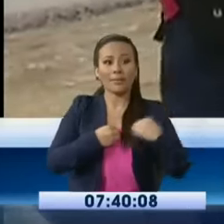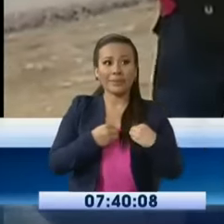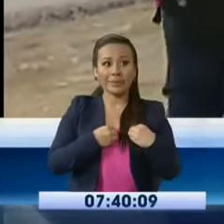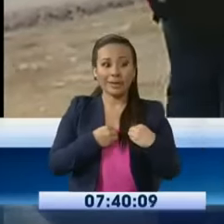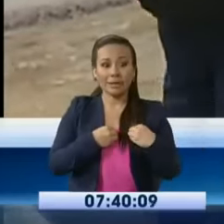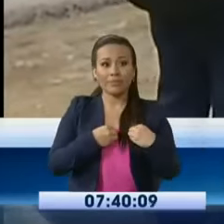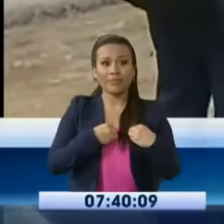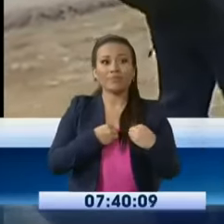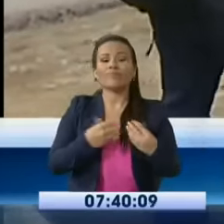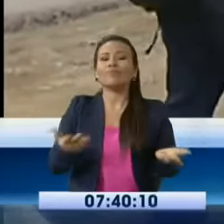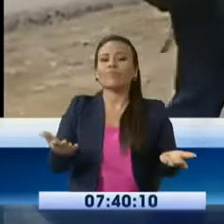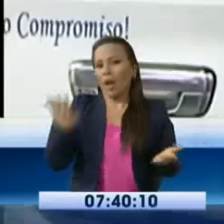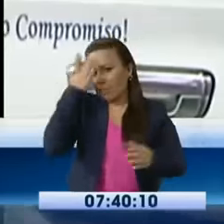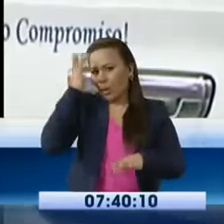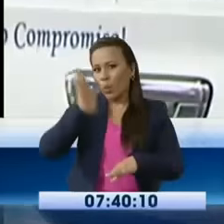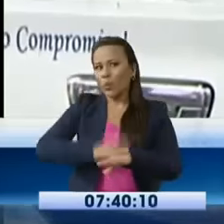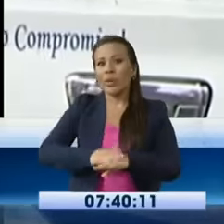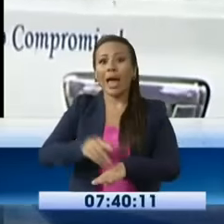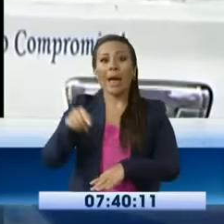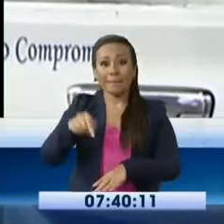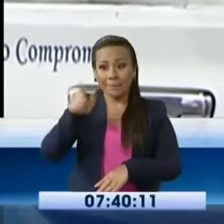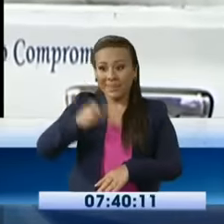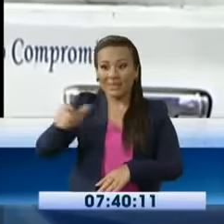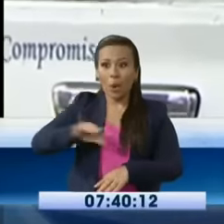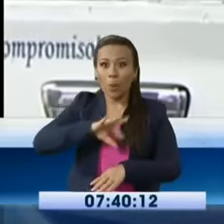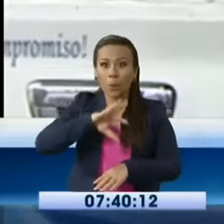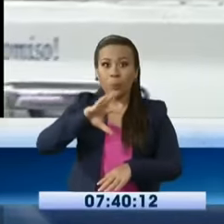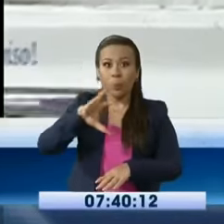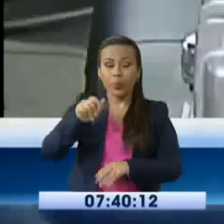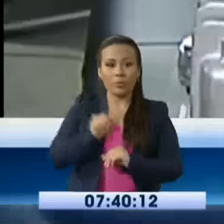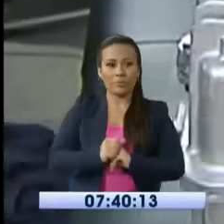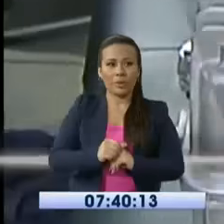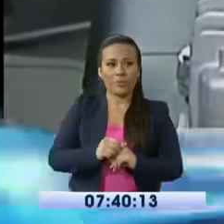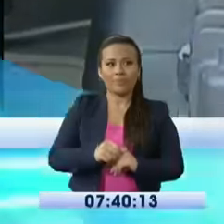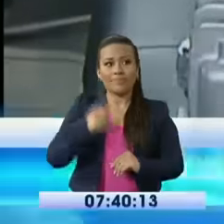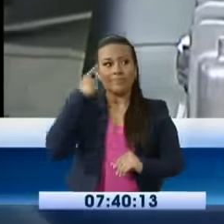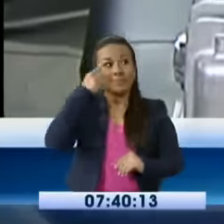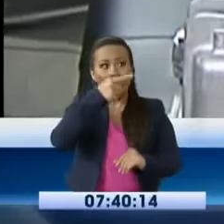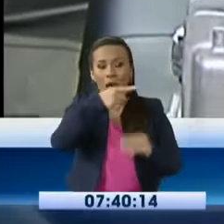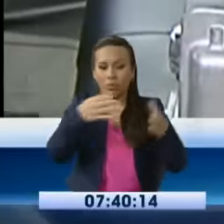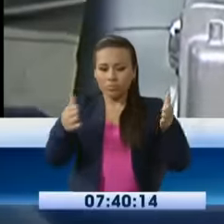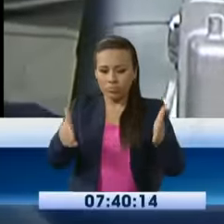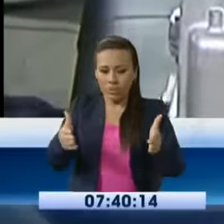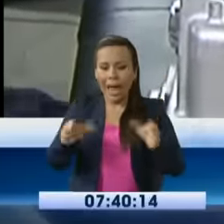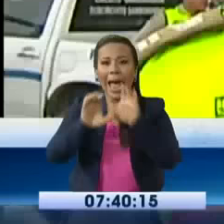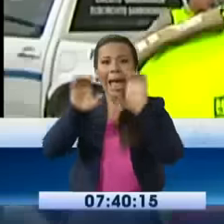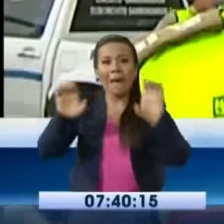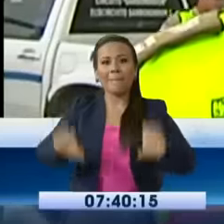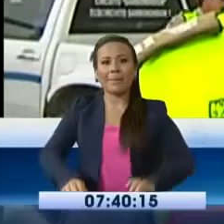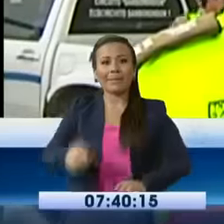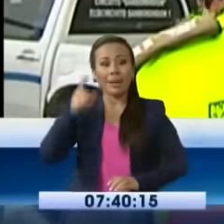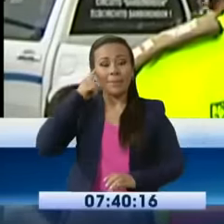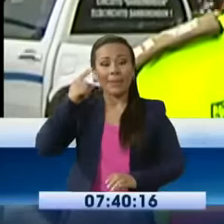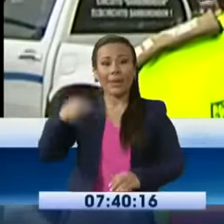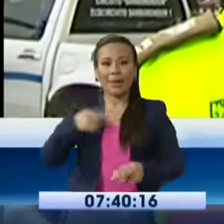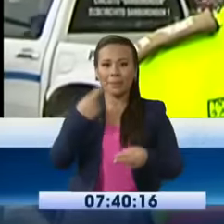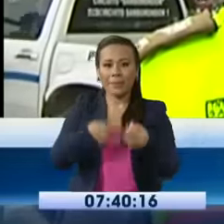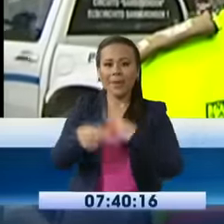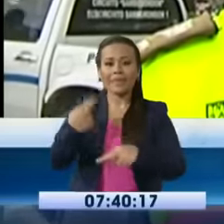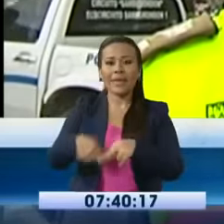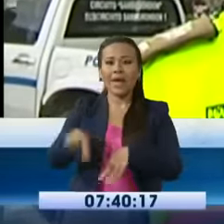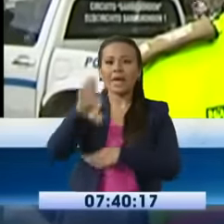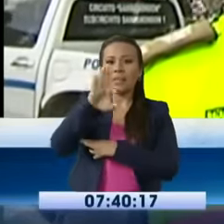captura, se los vincula con la sustracción de artefactos que le eran útiles a una empresa de televisión por cable. Y con la persecución